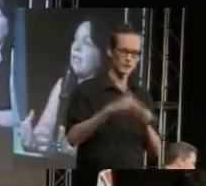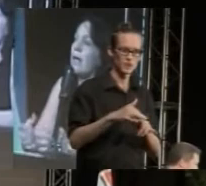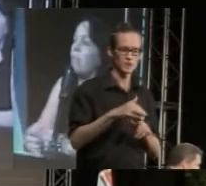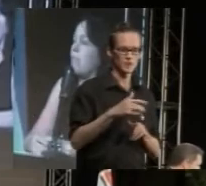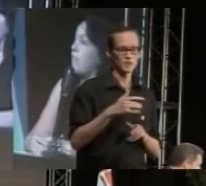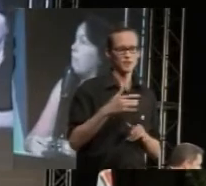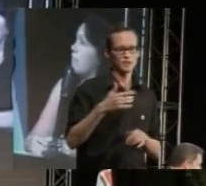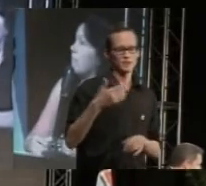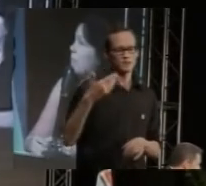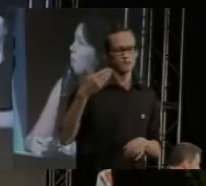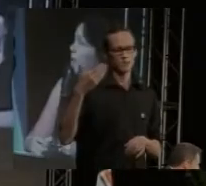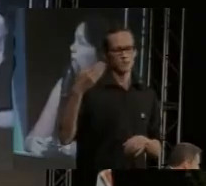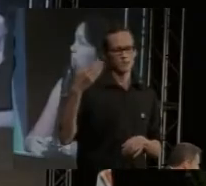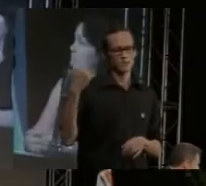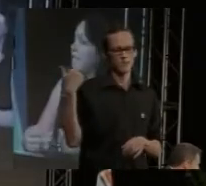solía,